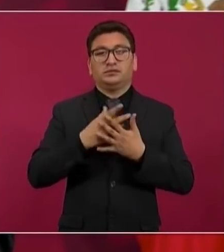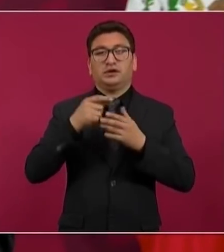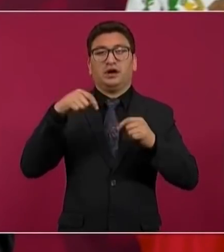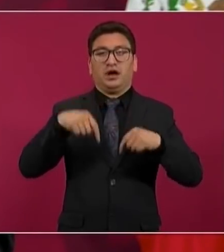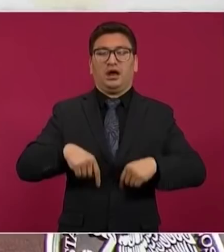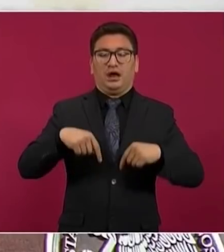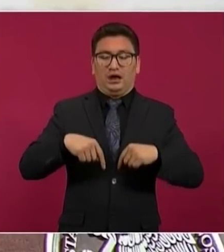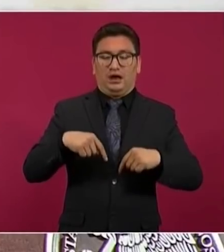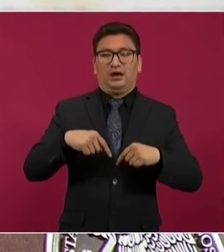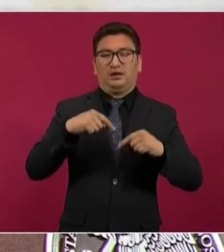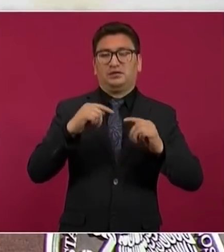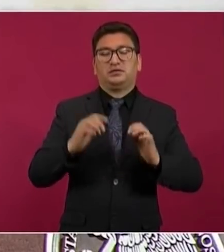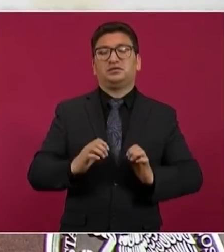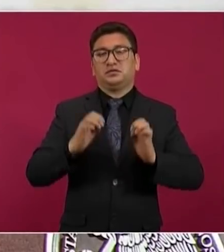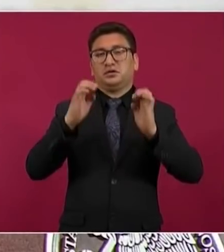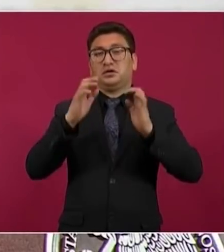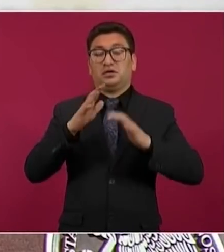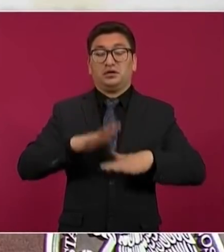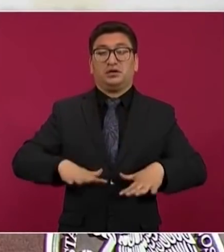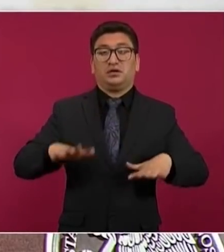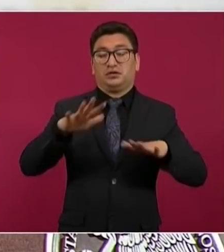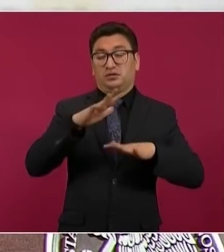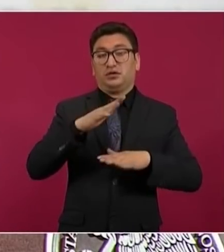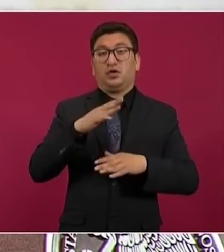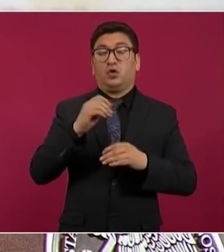palacio o la catedral,